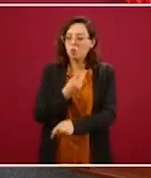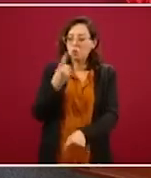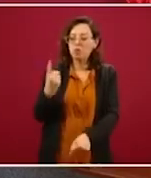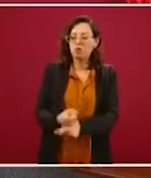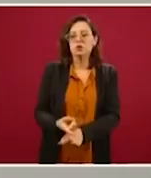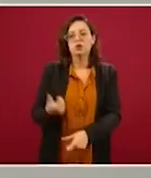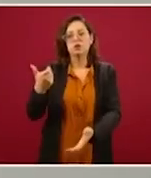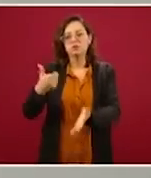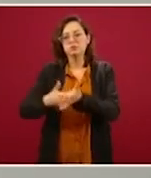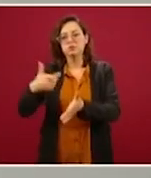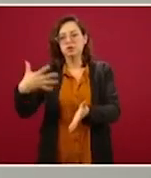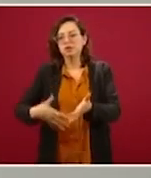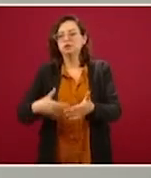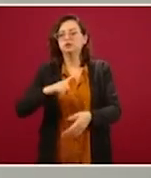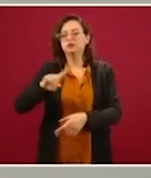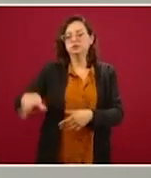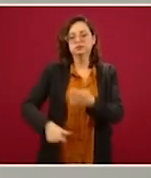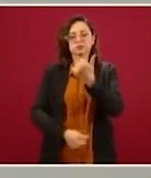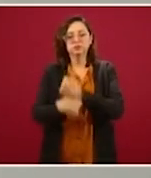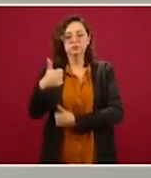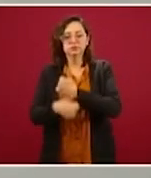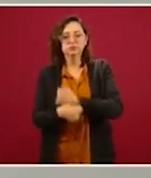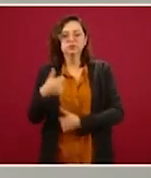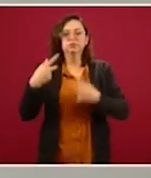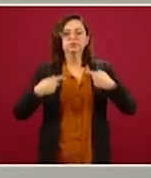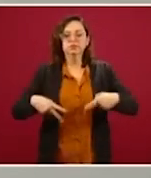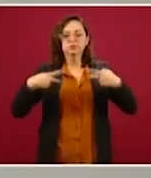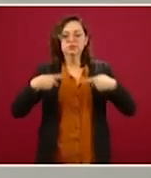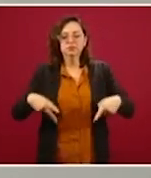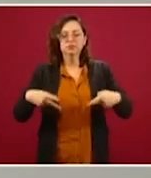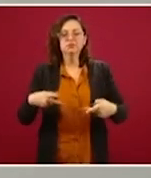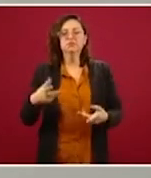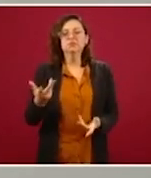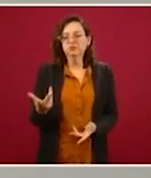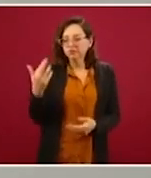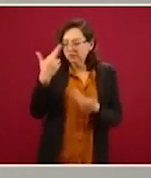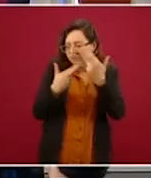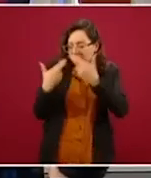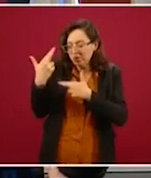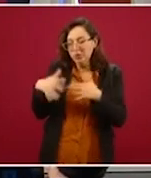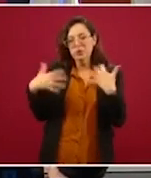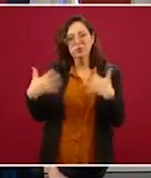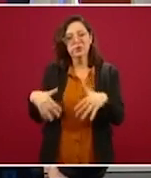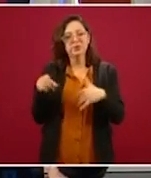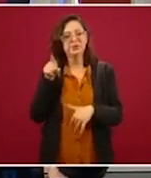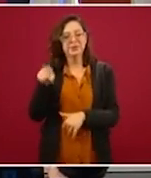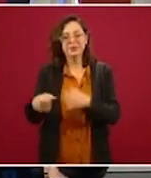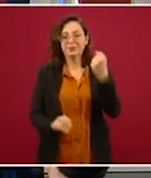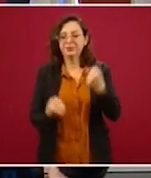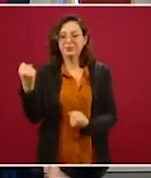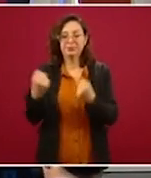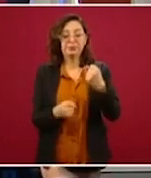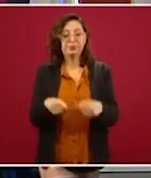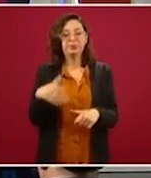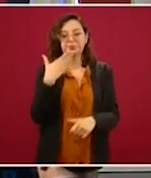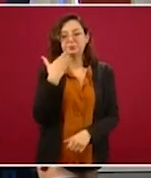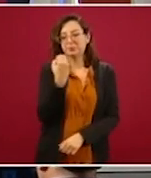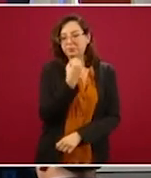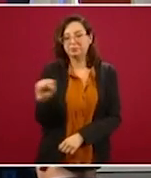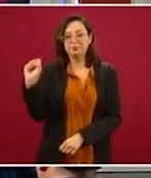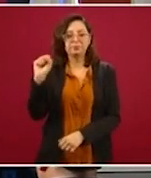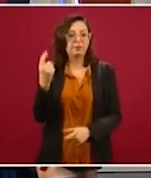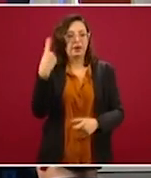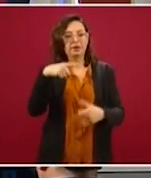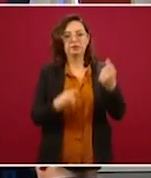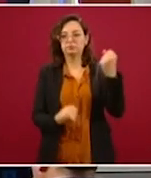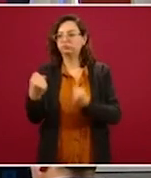competitivos. Este vehículo, por algunos expertos, es catalogado como el mejor en todo terreno. Es un vehículo muy versátil. Tenemos